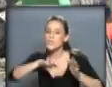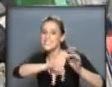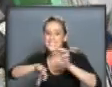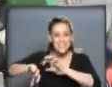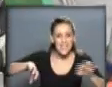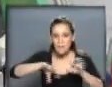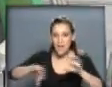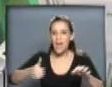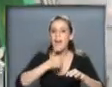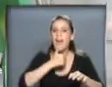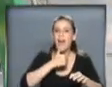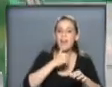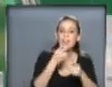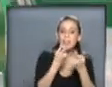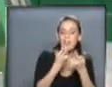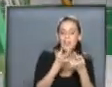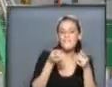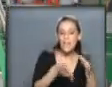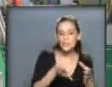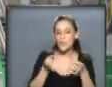de líquidos.